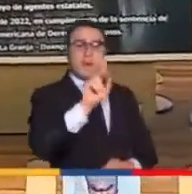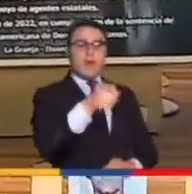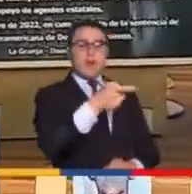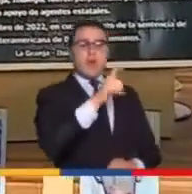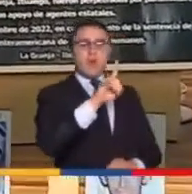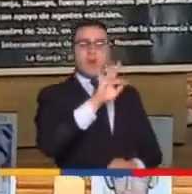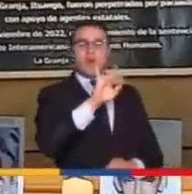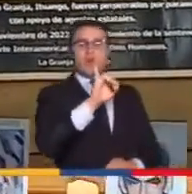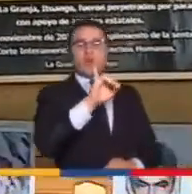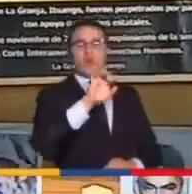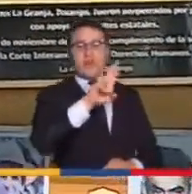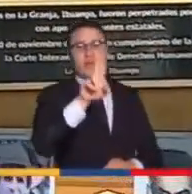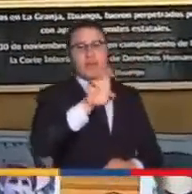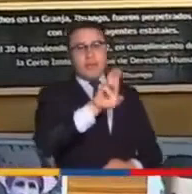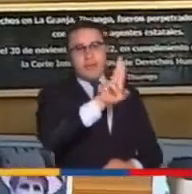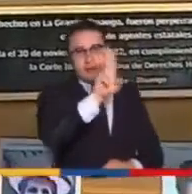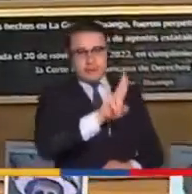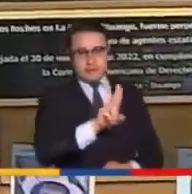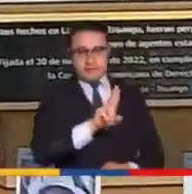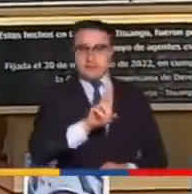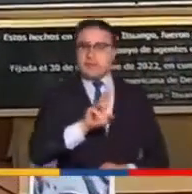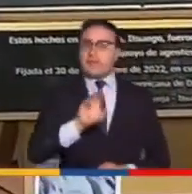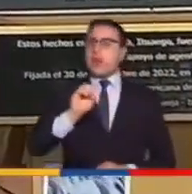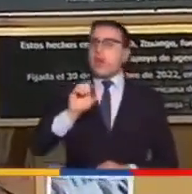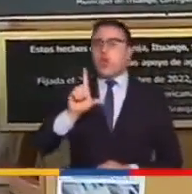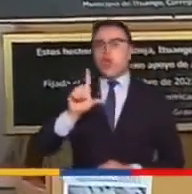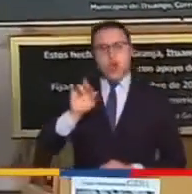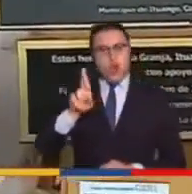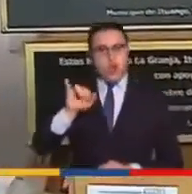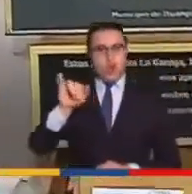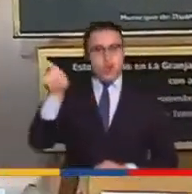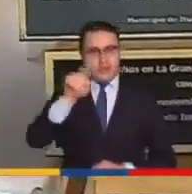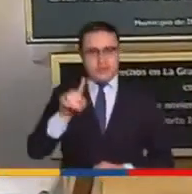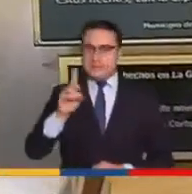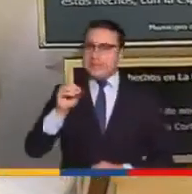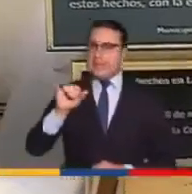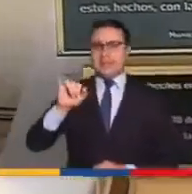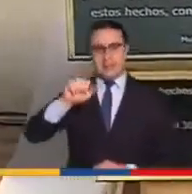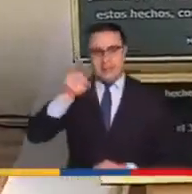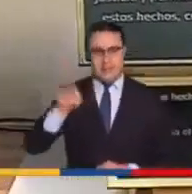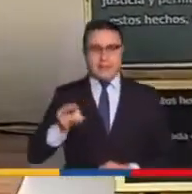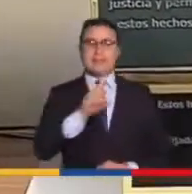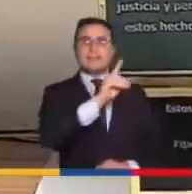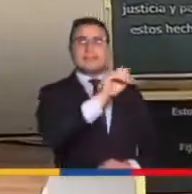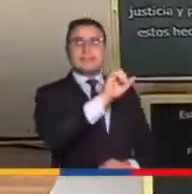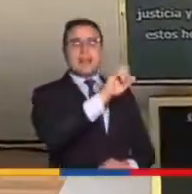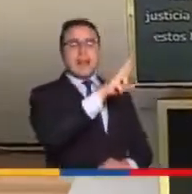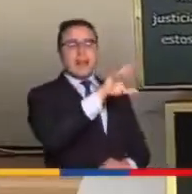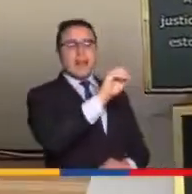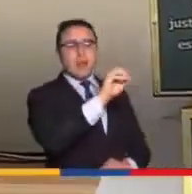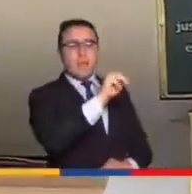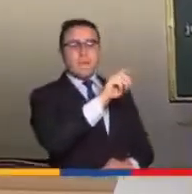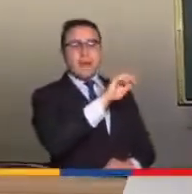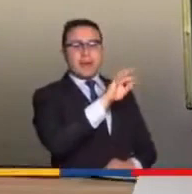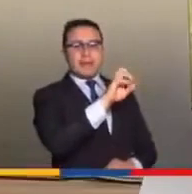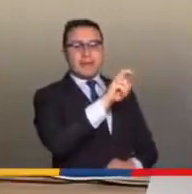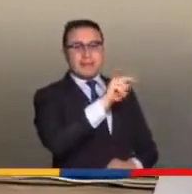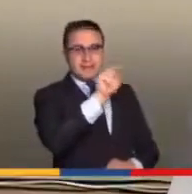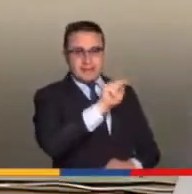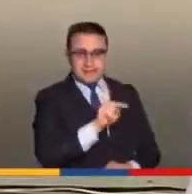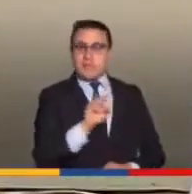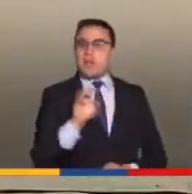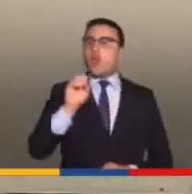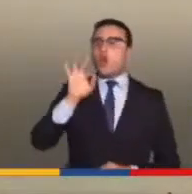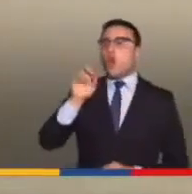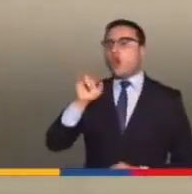Noaba, Olcris Fail Díaz Pérez, José Darío Martínez Pérez, Otoniel